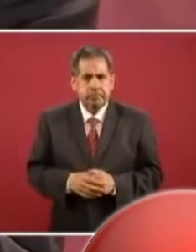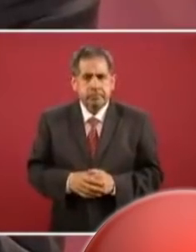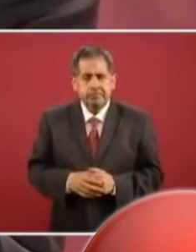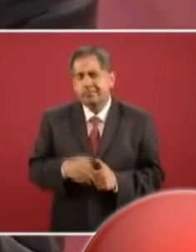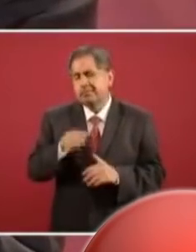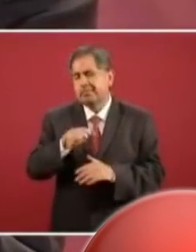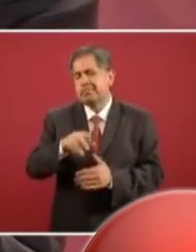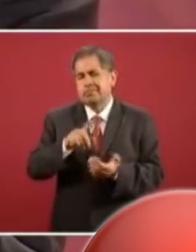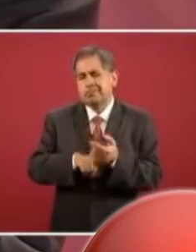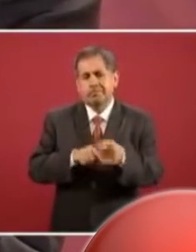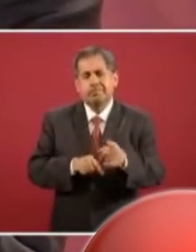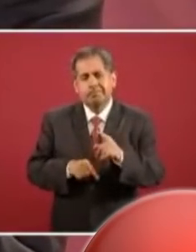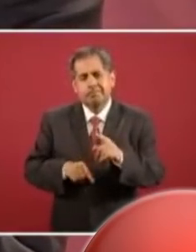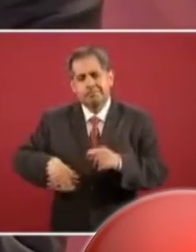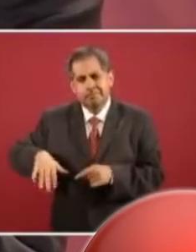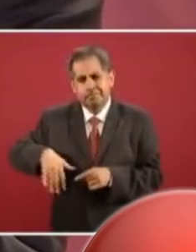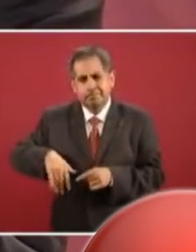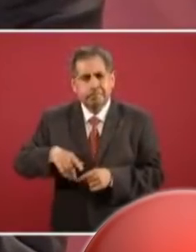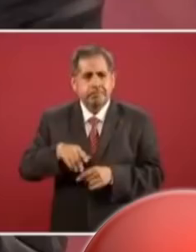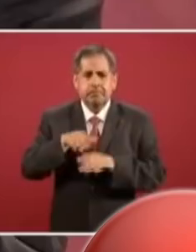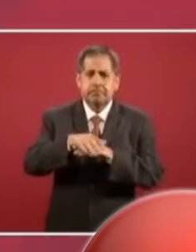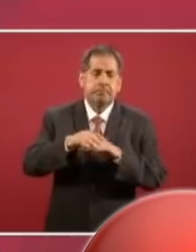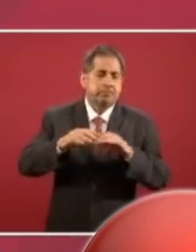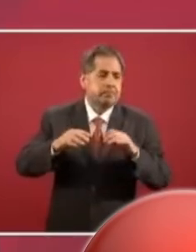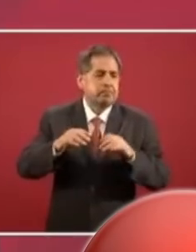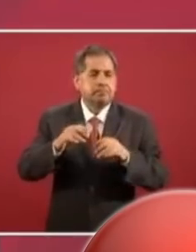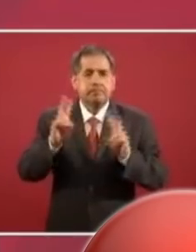Acerca de las declaraciones de emergencia,